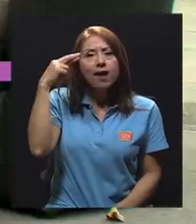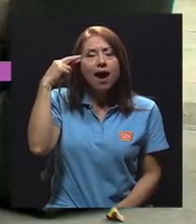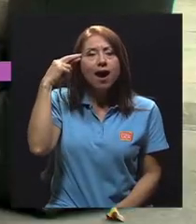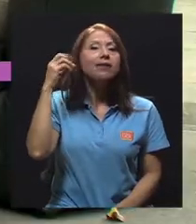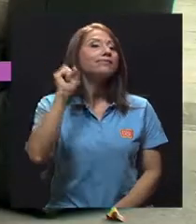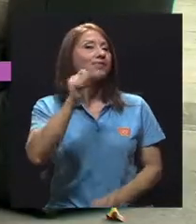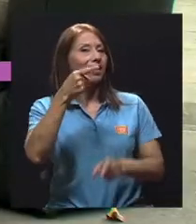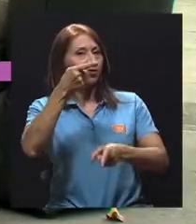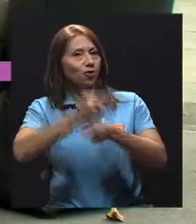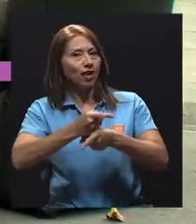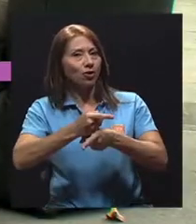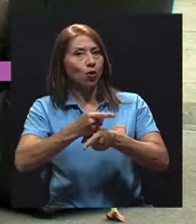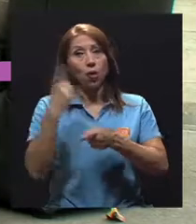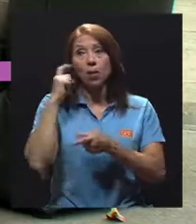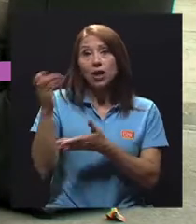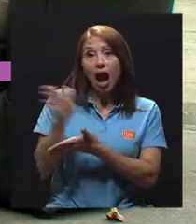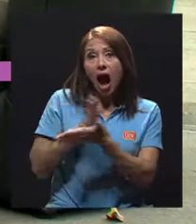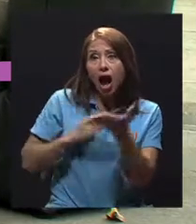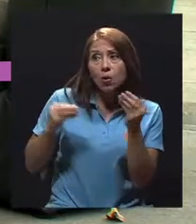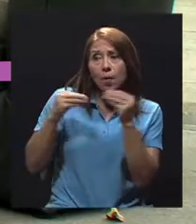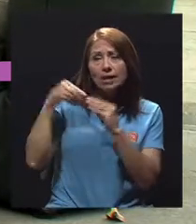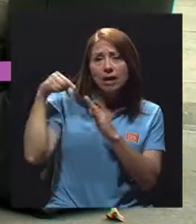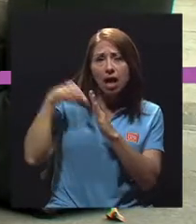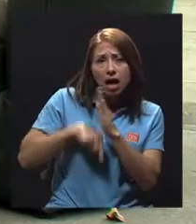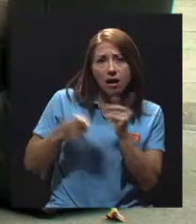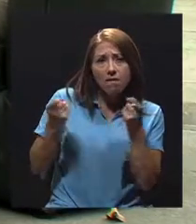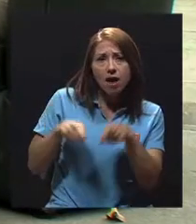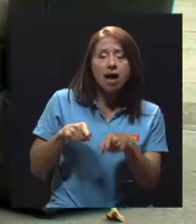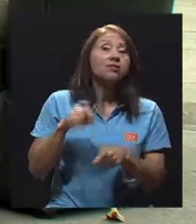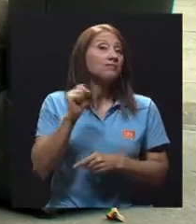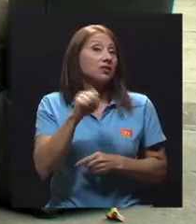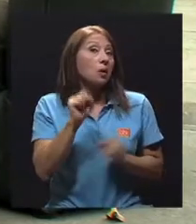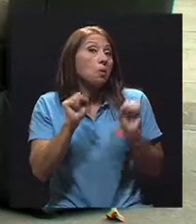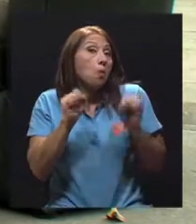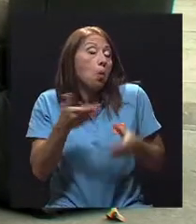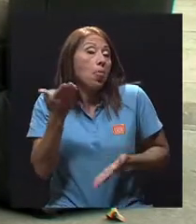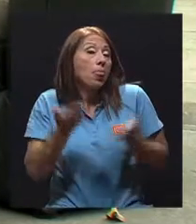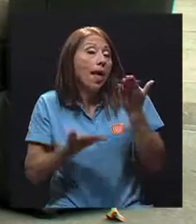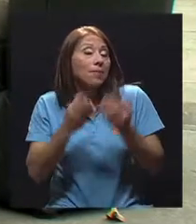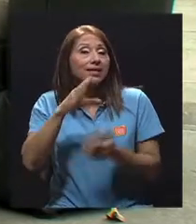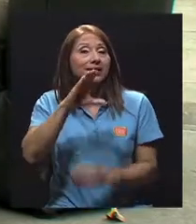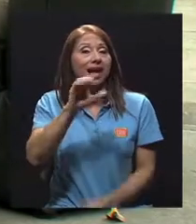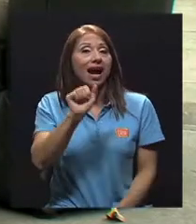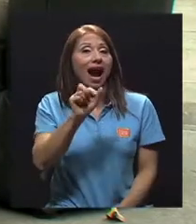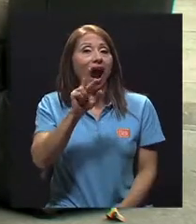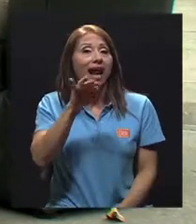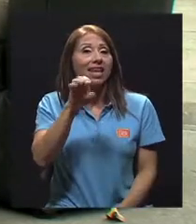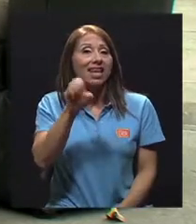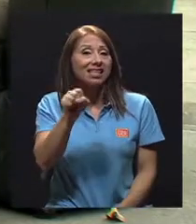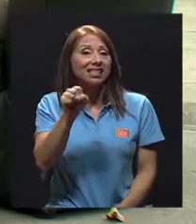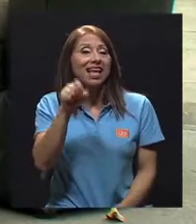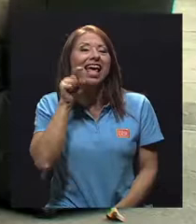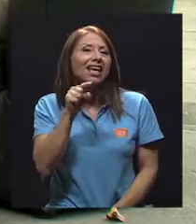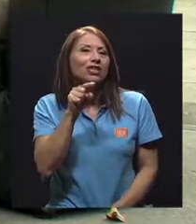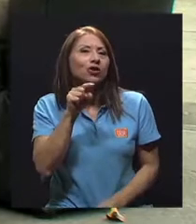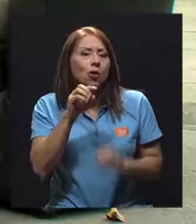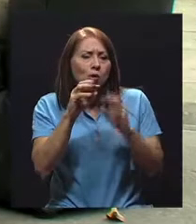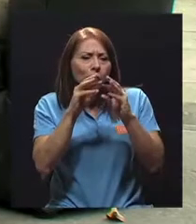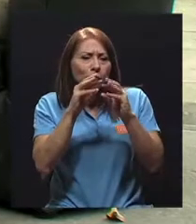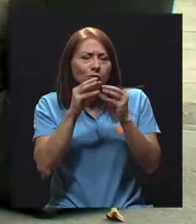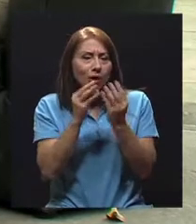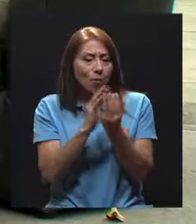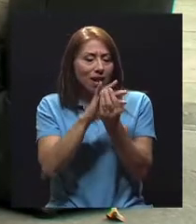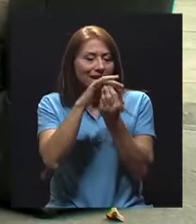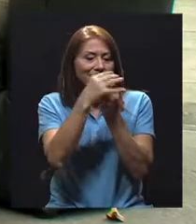es correcto. Porque es indispensable. Hay algo de fondo. Hay algo de fondo, podría ser una caries, ¿verdad? La caries se come el esmalte, las bacterias